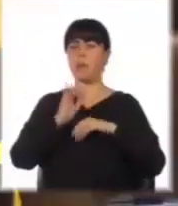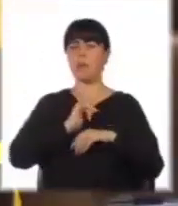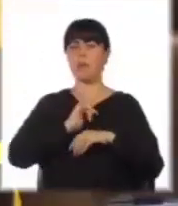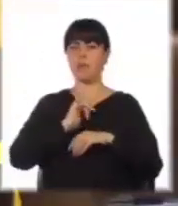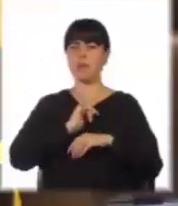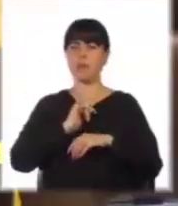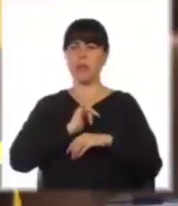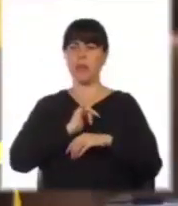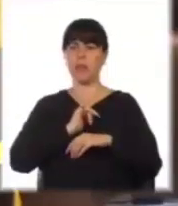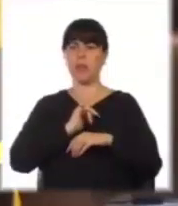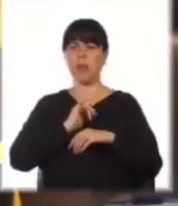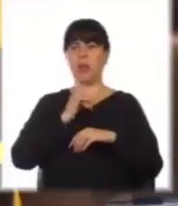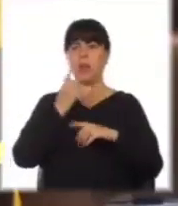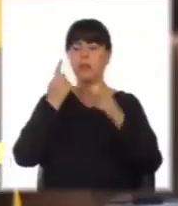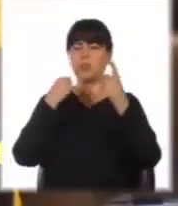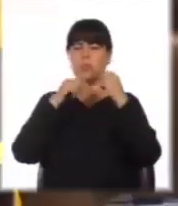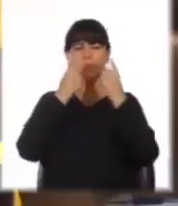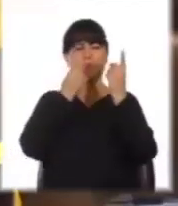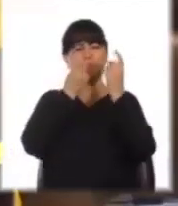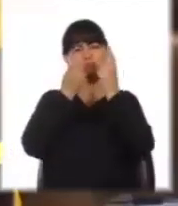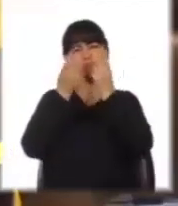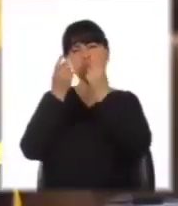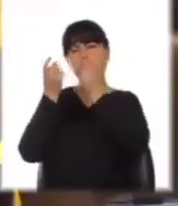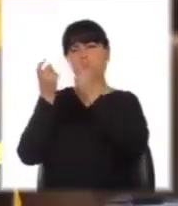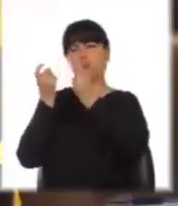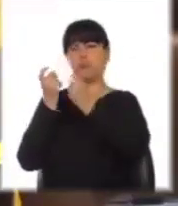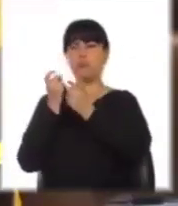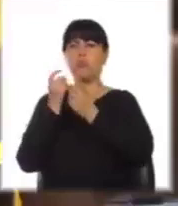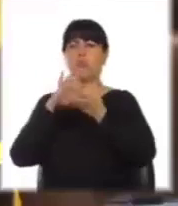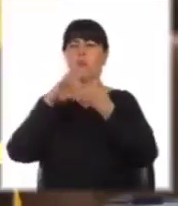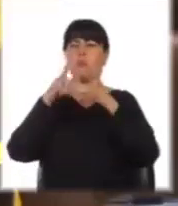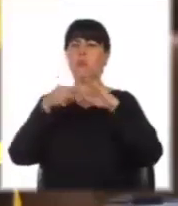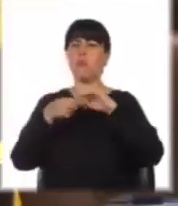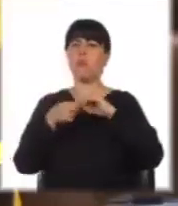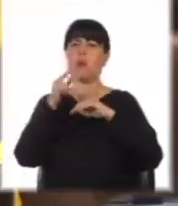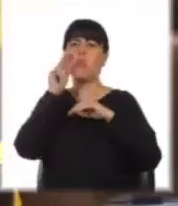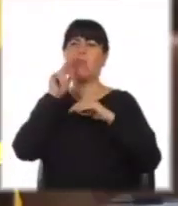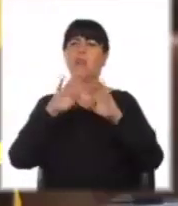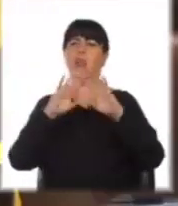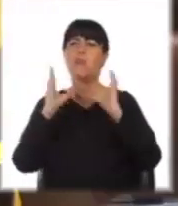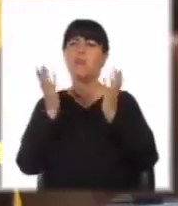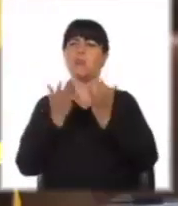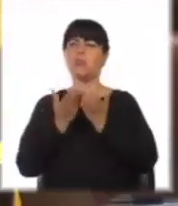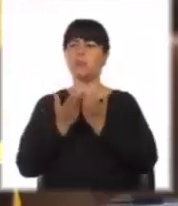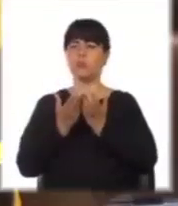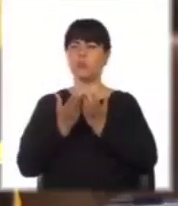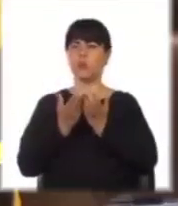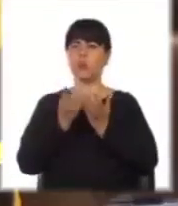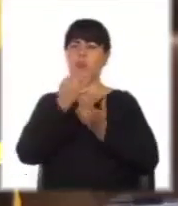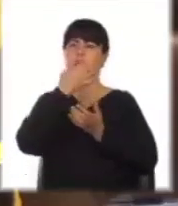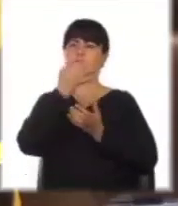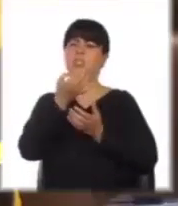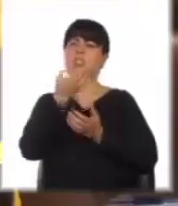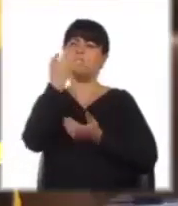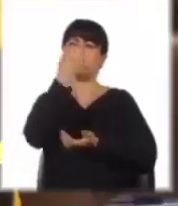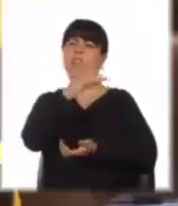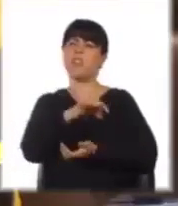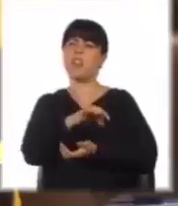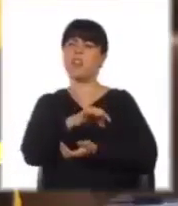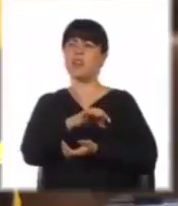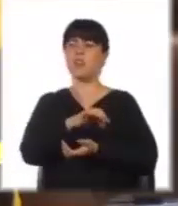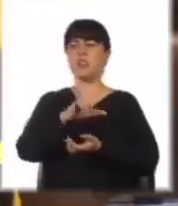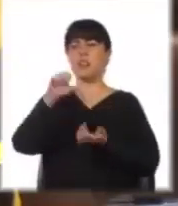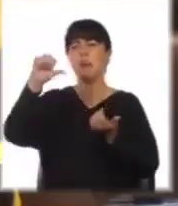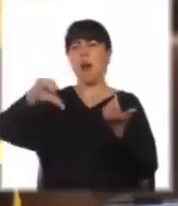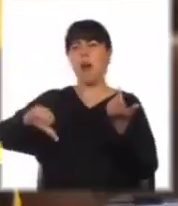esos estereotipos acarrean determinada forma de ver el mundo y nos indican lo que está bien, lo que está